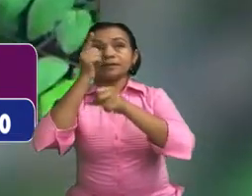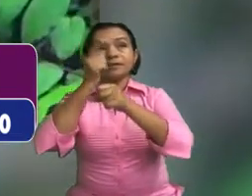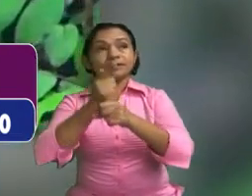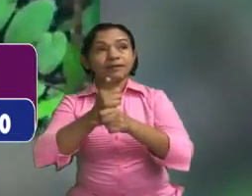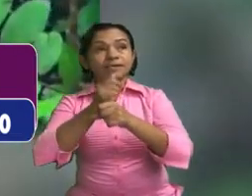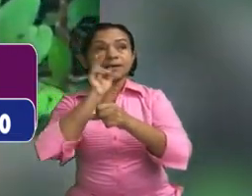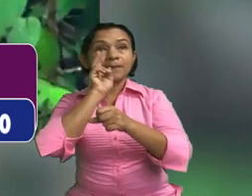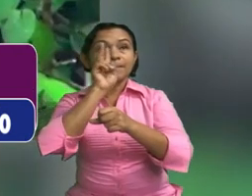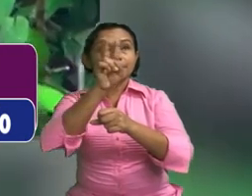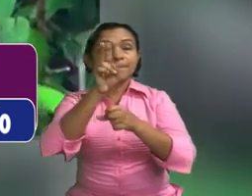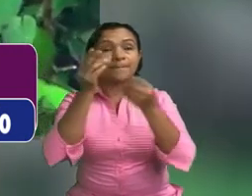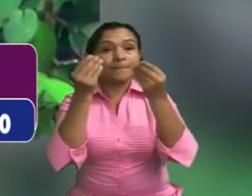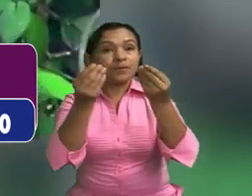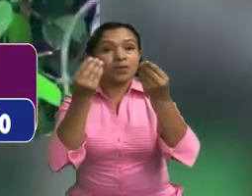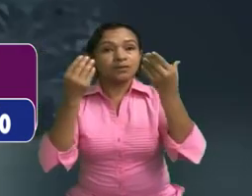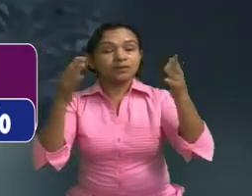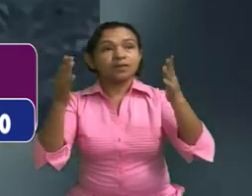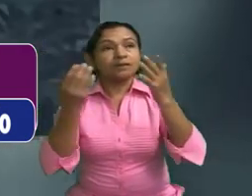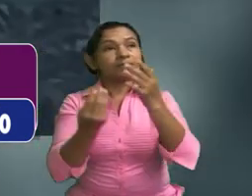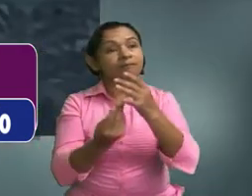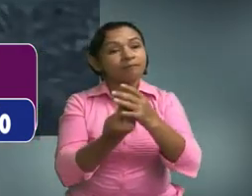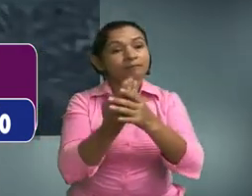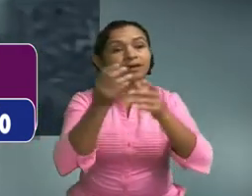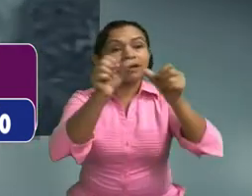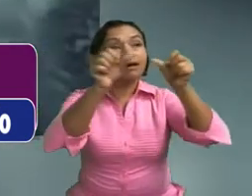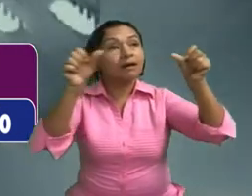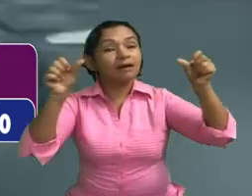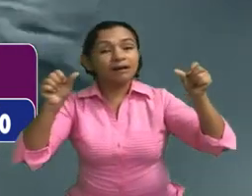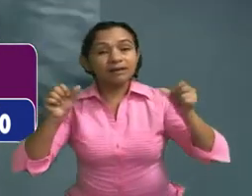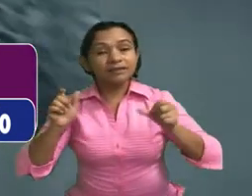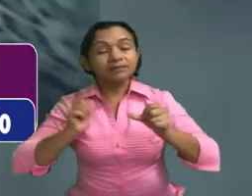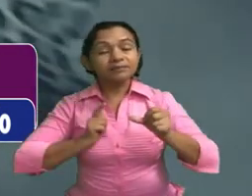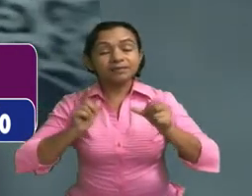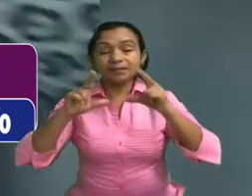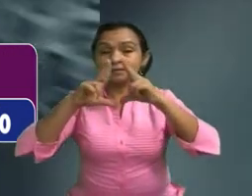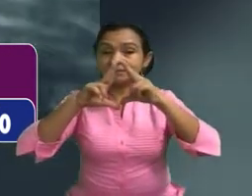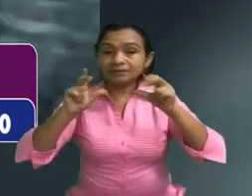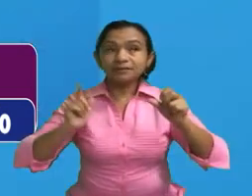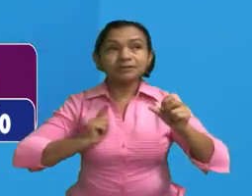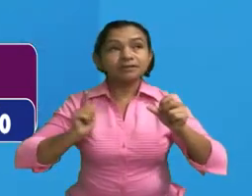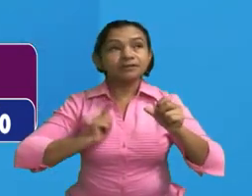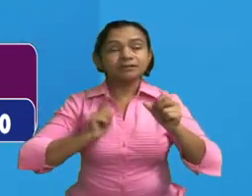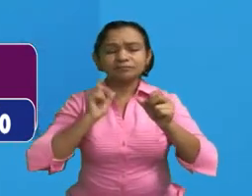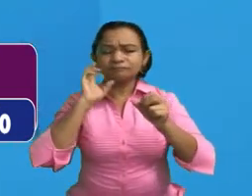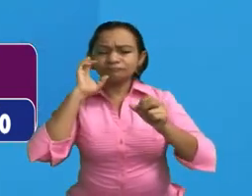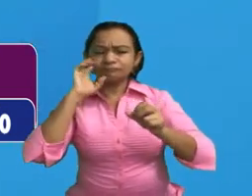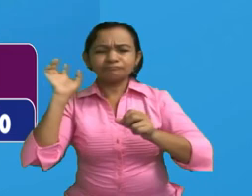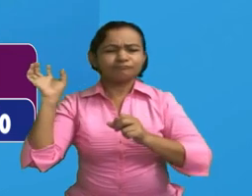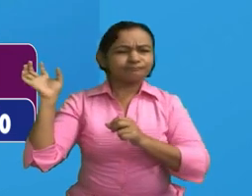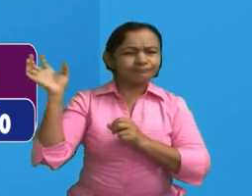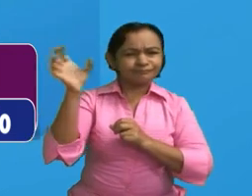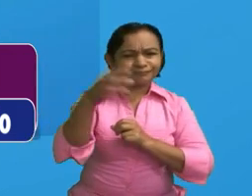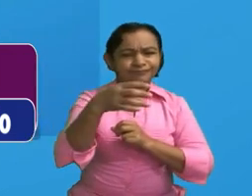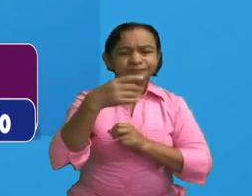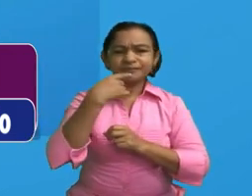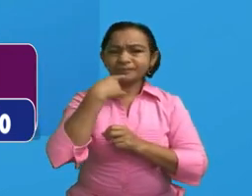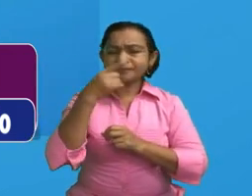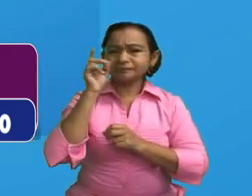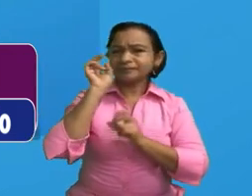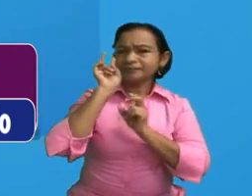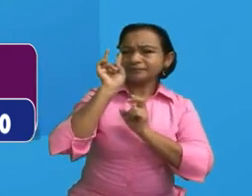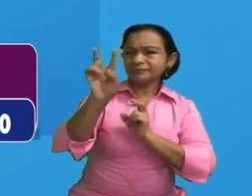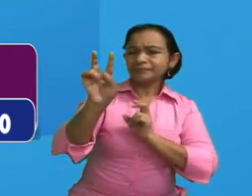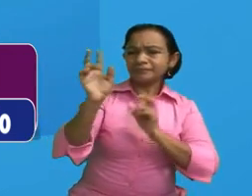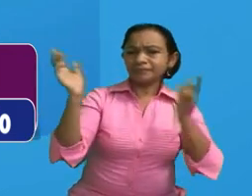este momento, ¿verdad?, mucha de la fauna y de la flora que tenemos en nuestro país. Ahí tenemos el jaguar. Ahí podemos ver